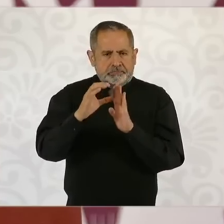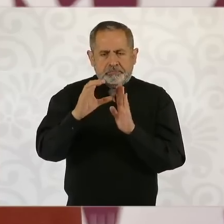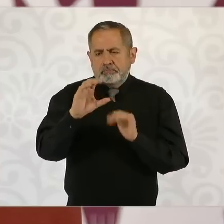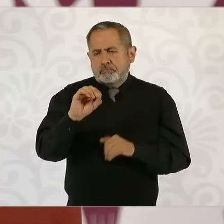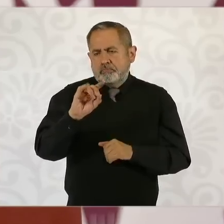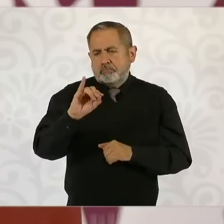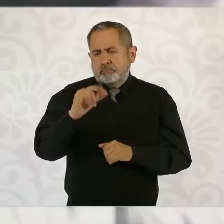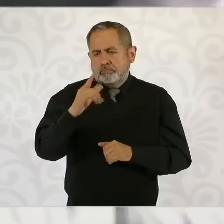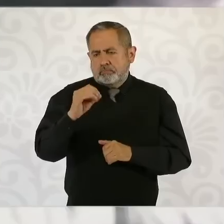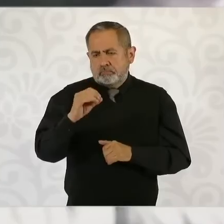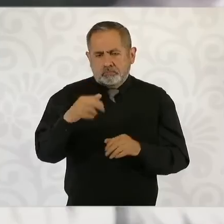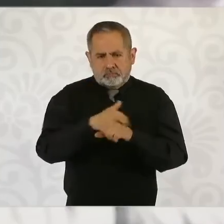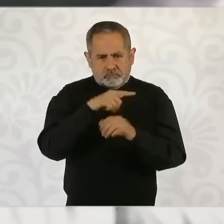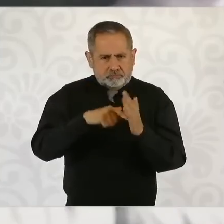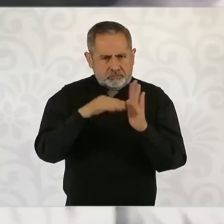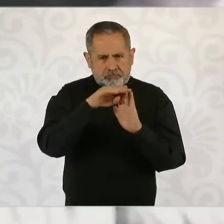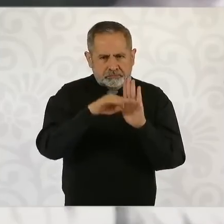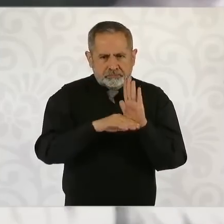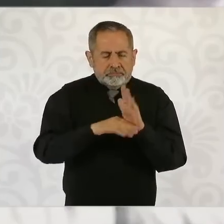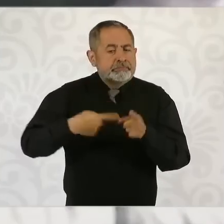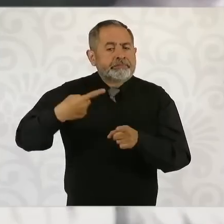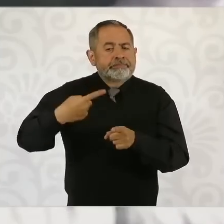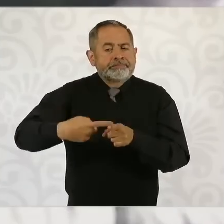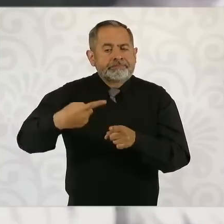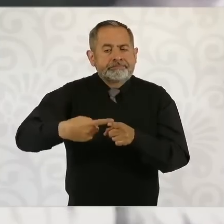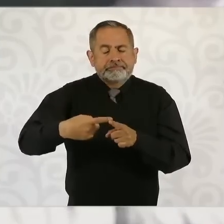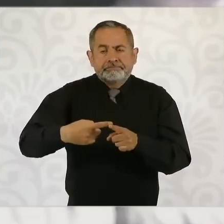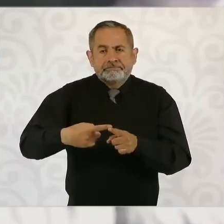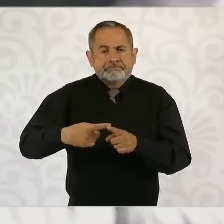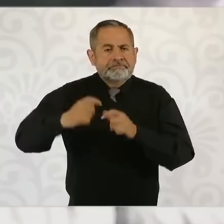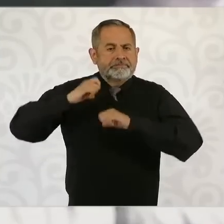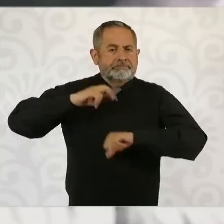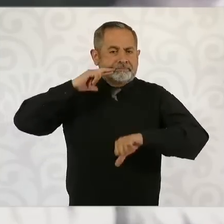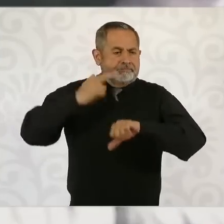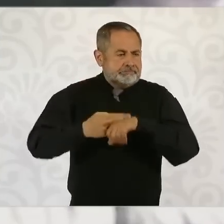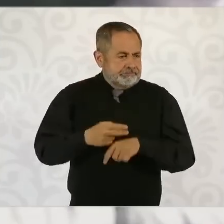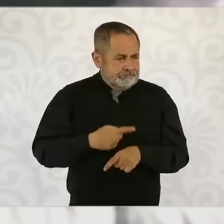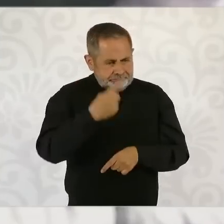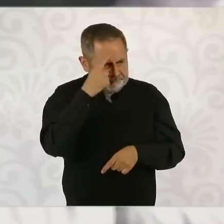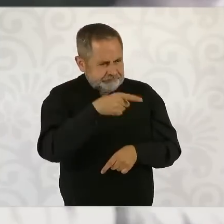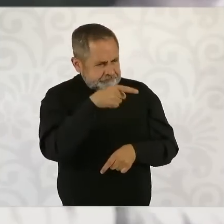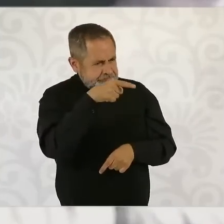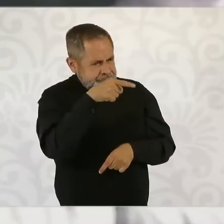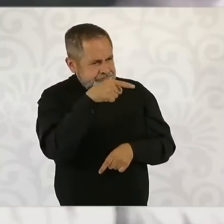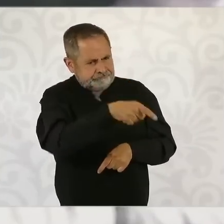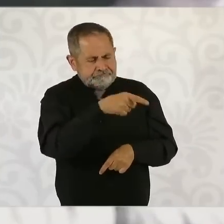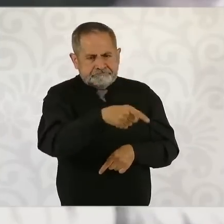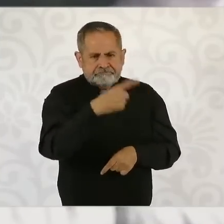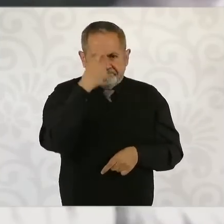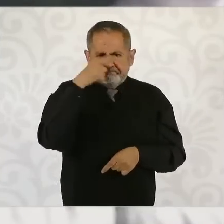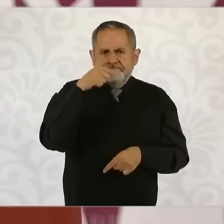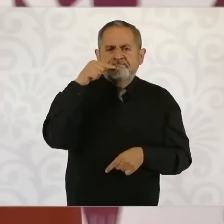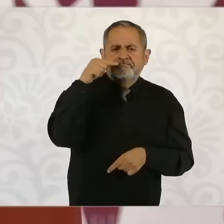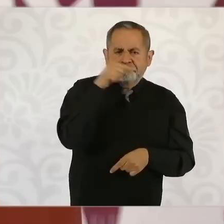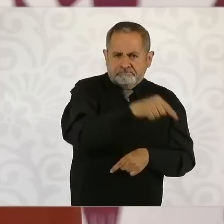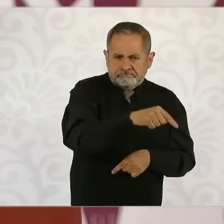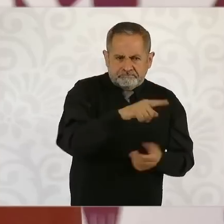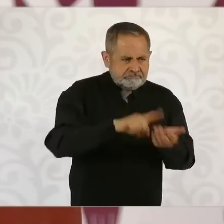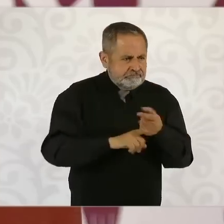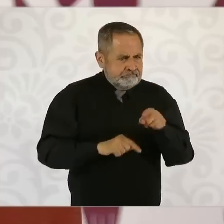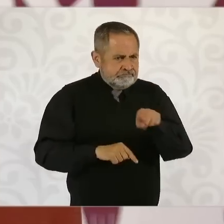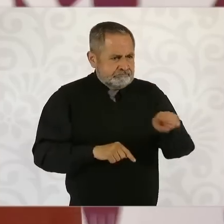Penales, la única autoridad que puede realmente ejercer su